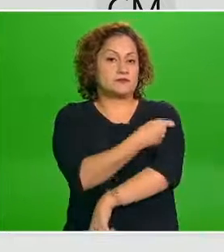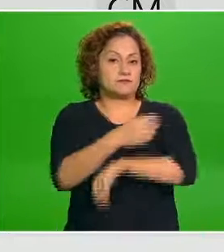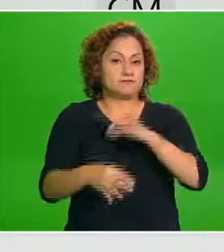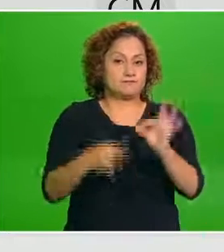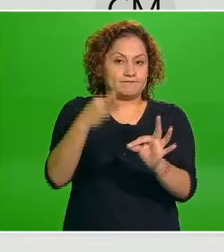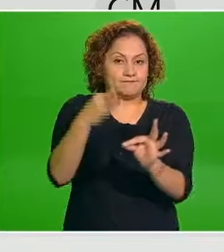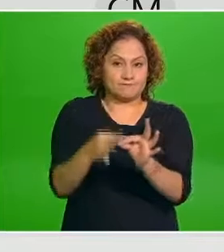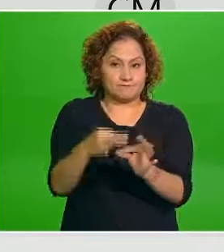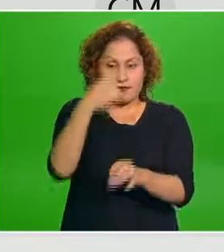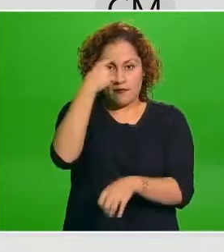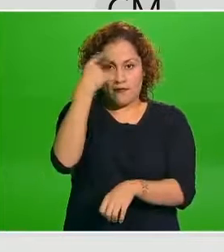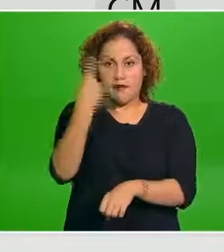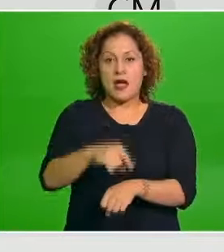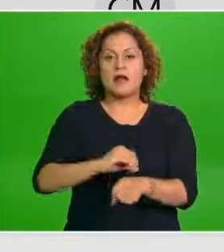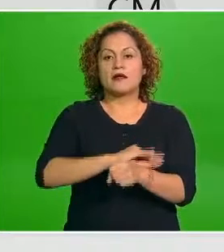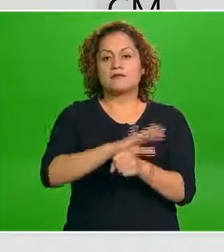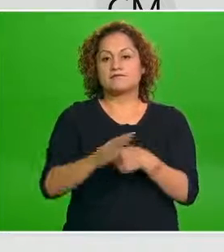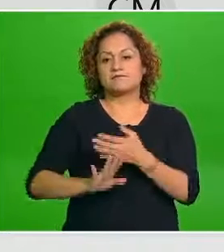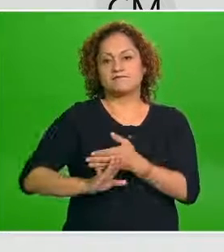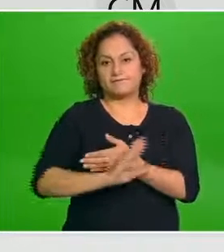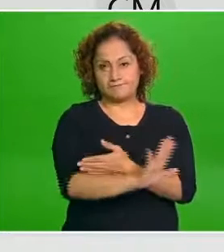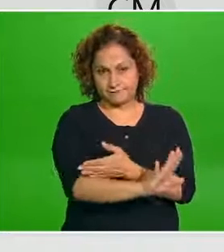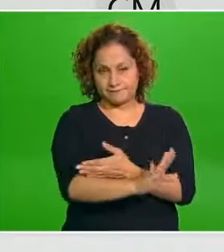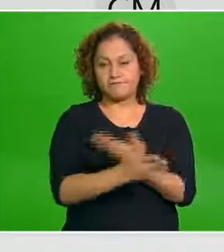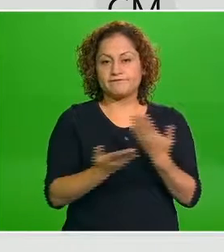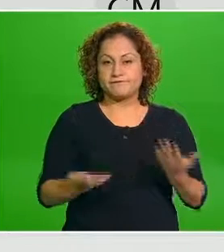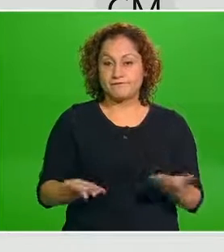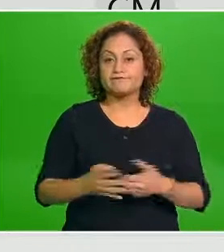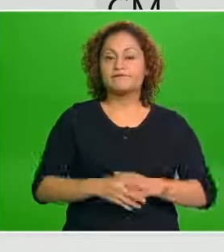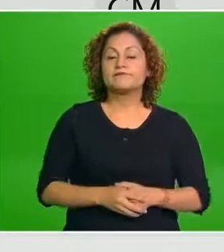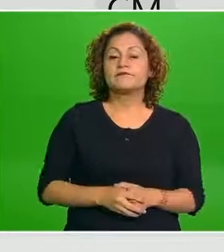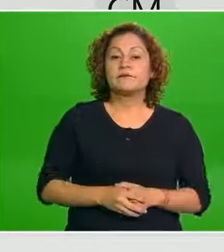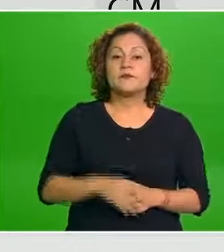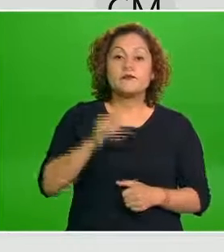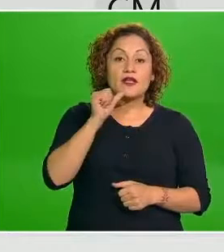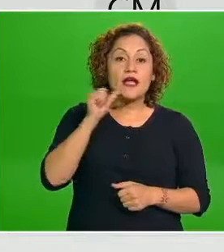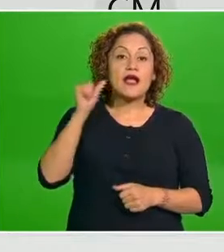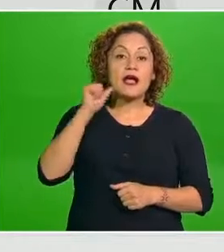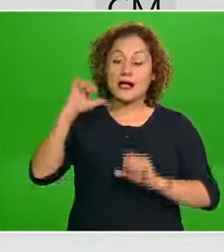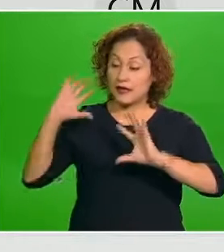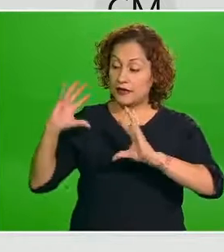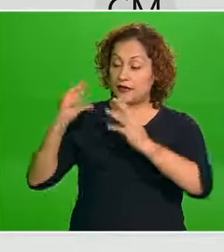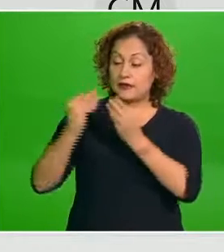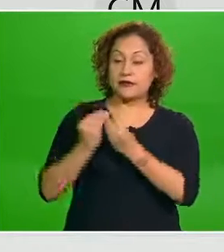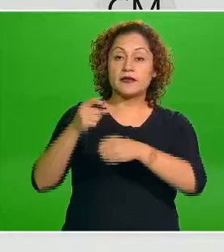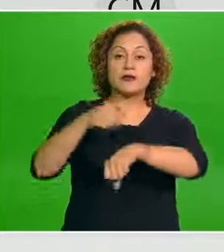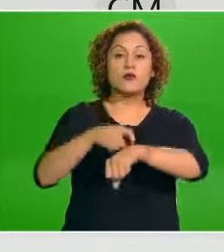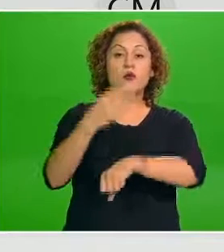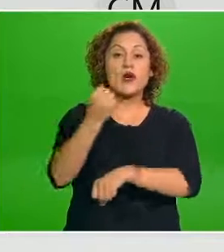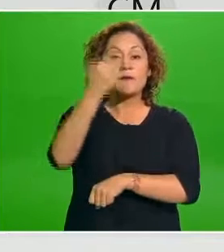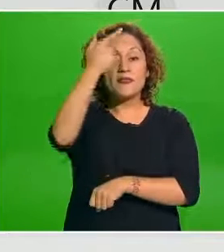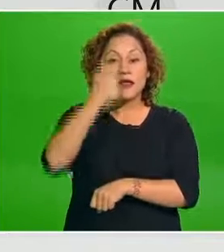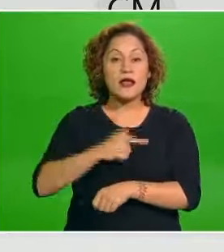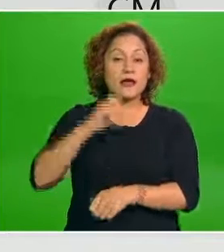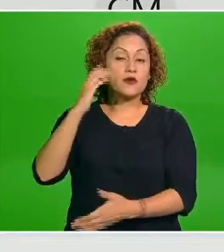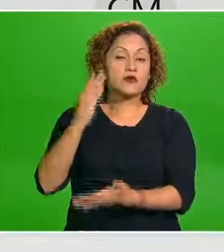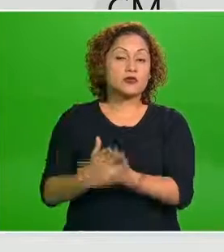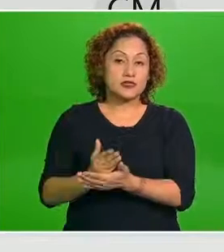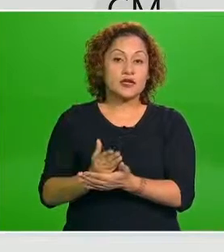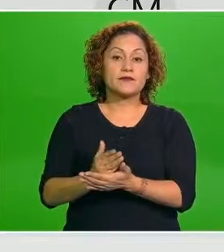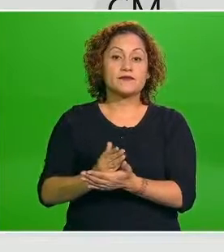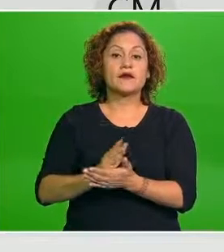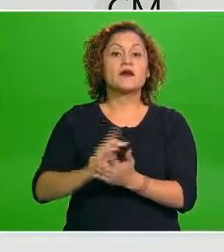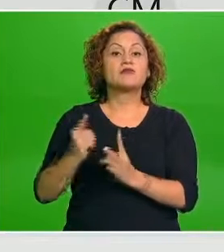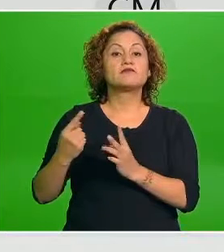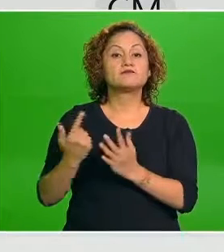contra COVID-19. Afortunadamente, hasta el día de ayer, con un corte a las 21 horas, es decir, a las 9 de la noche, tenemos ya